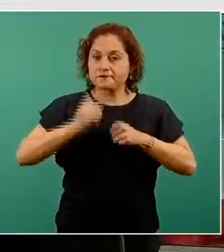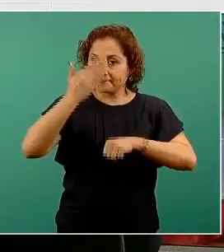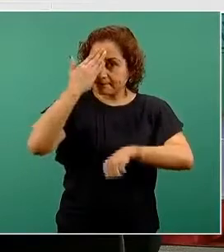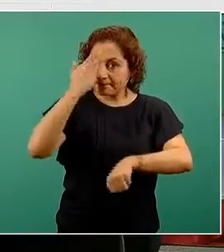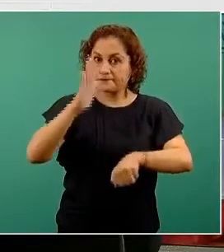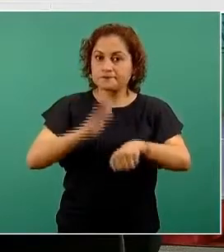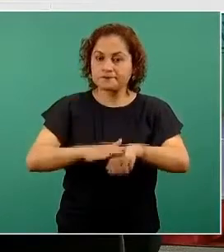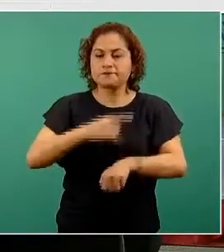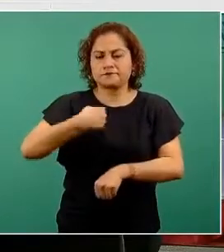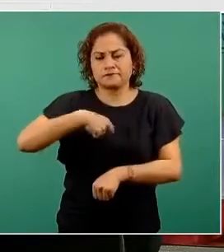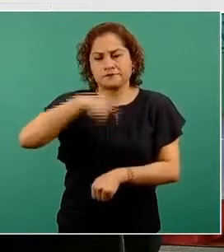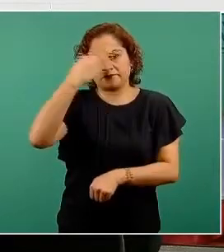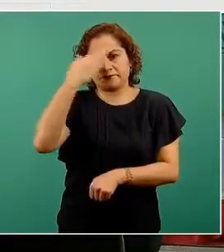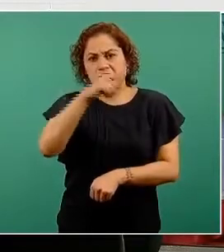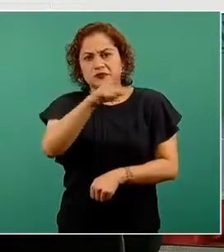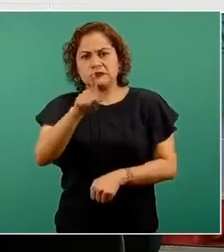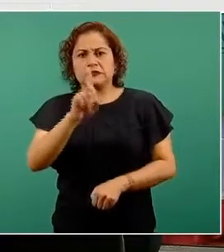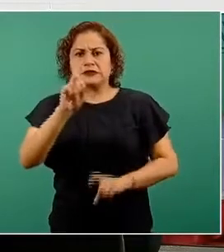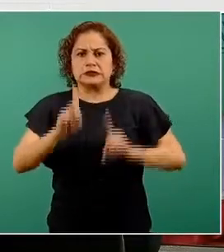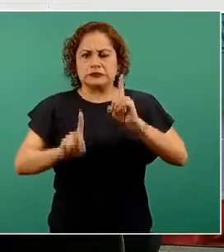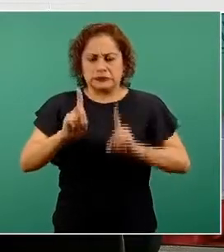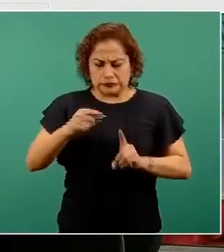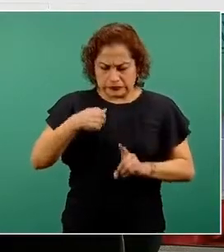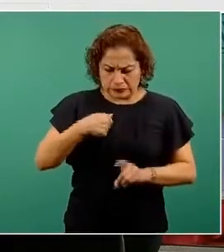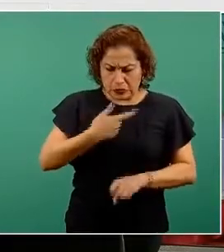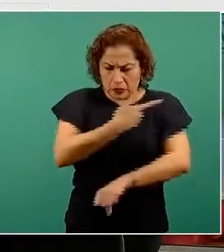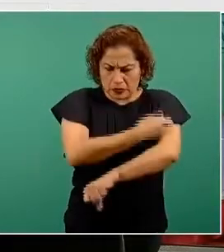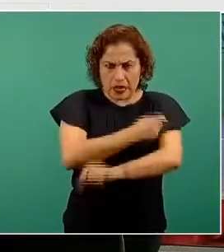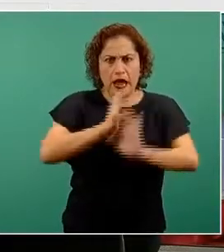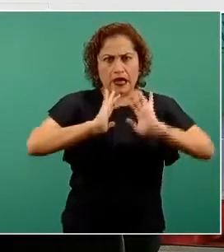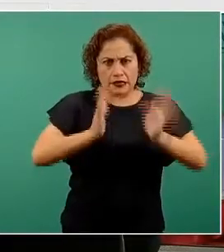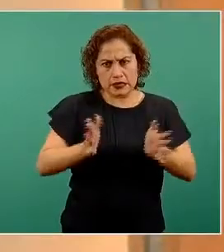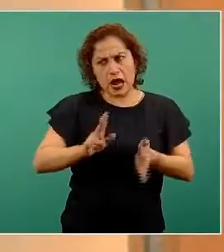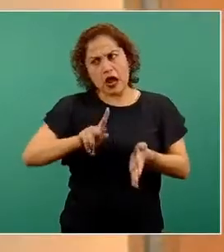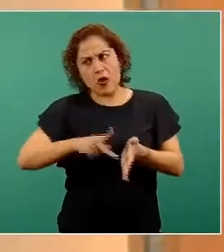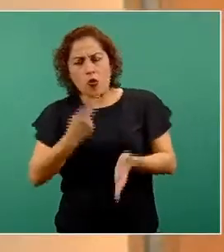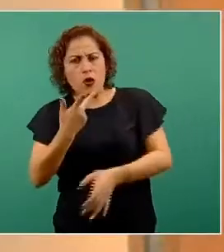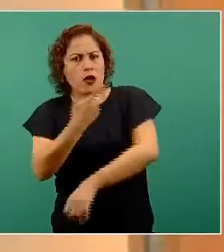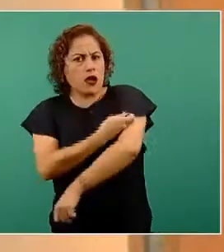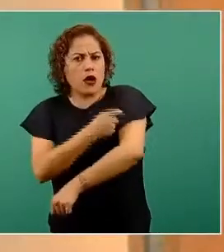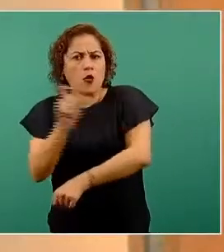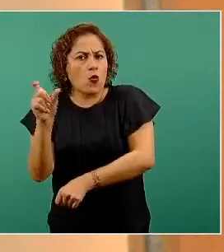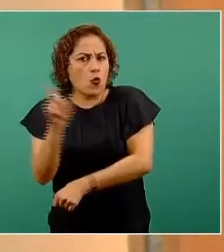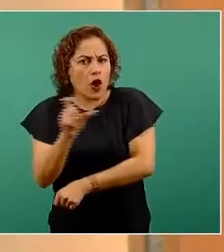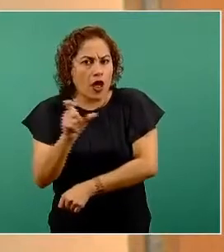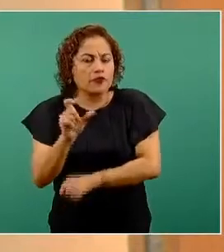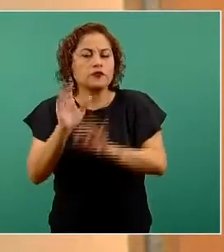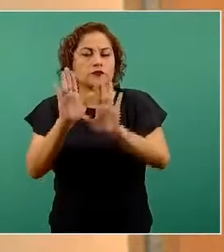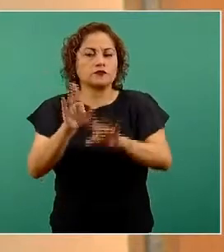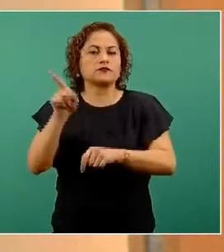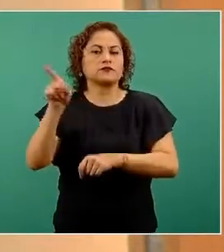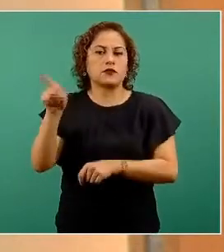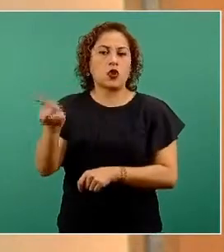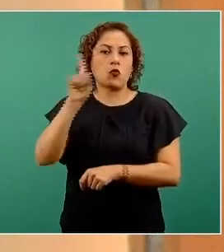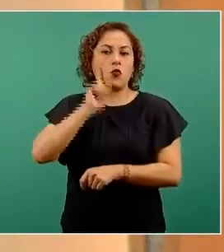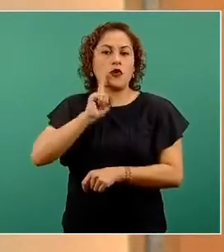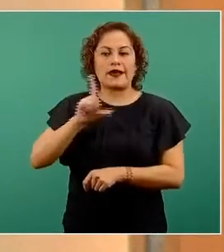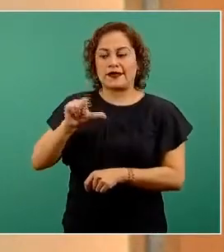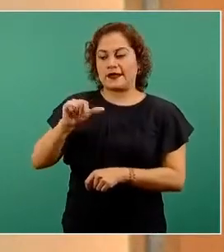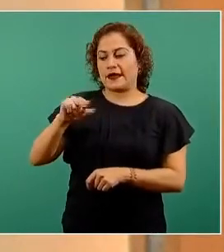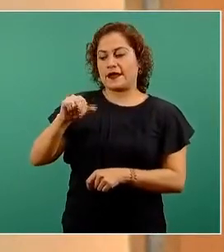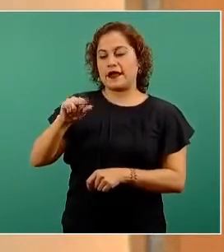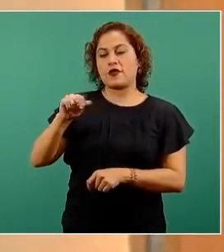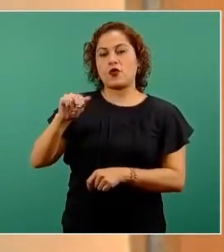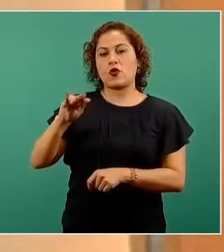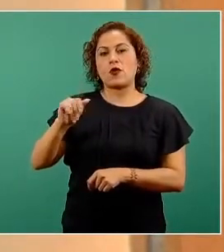que a veces tienen, ¿cuándo me toca la segunda dosis? Tenemos ya, a propuesta de Liliana Noble de Pulso Saludable, una